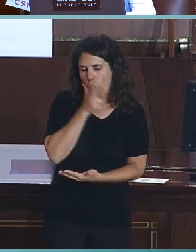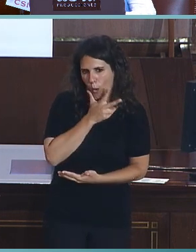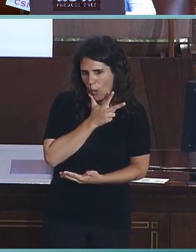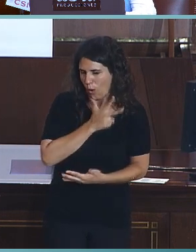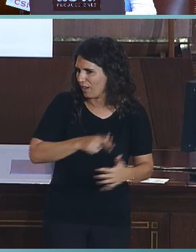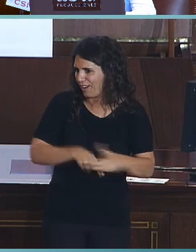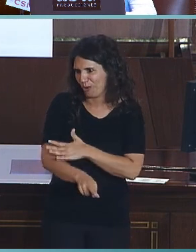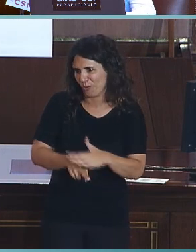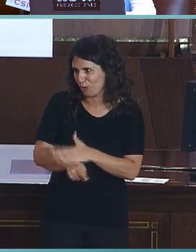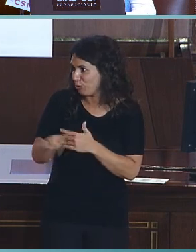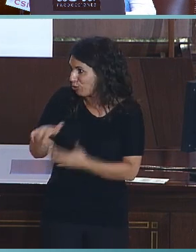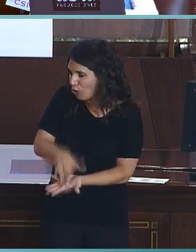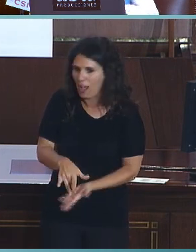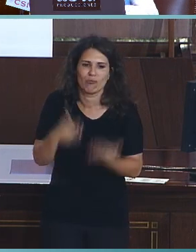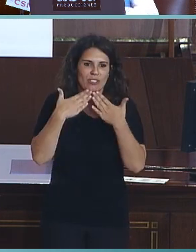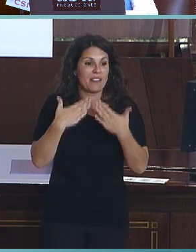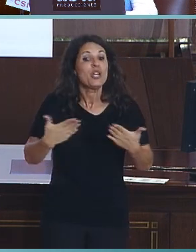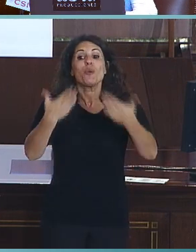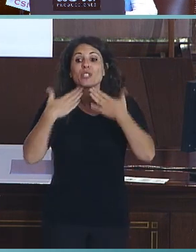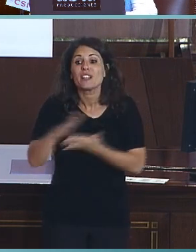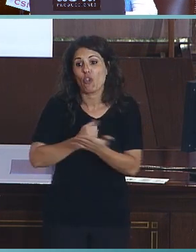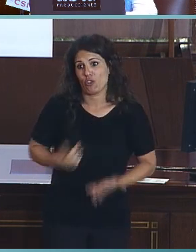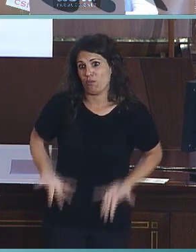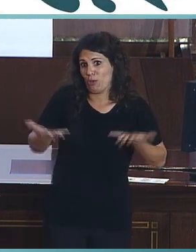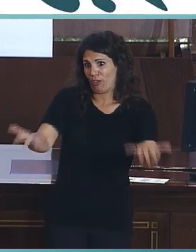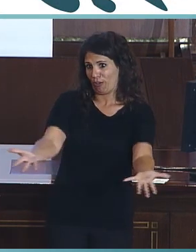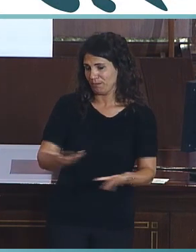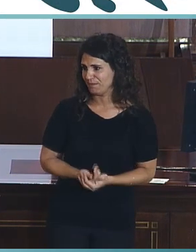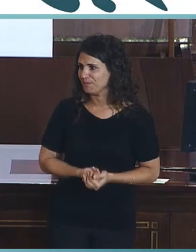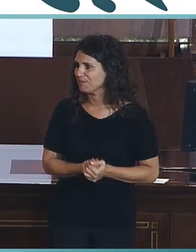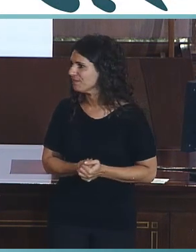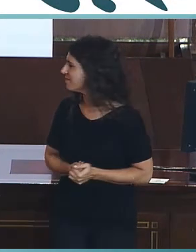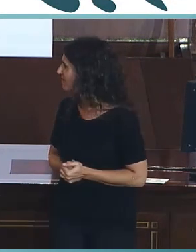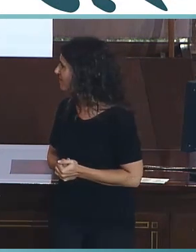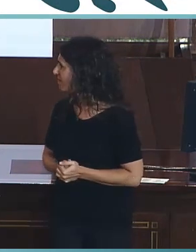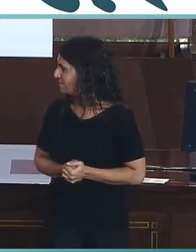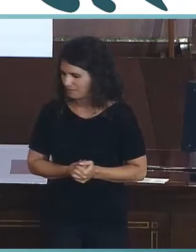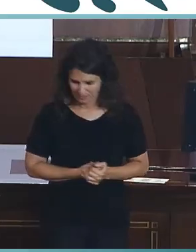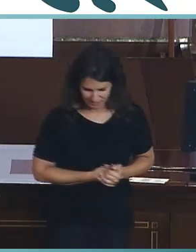de los que gozamos aquí. Muchas gracias y estoy a vuestra disposición para las preguntas.